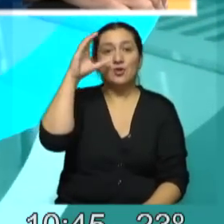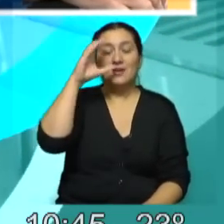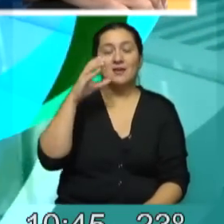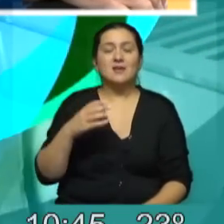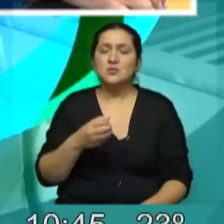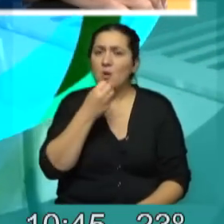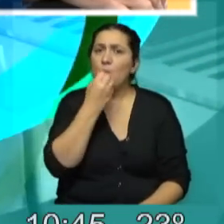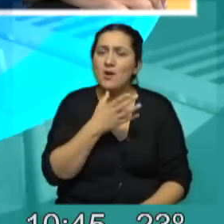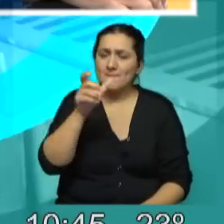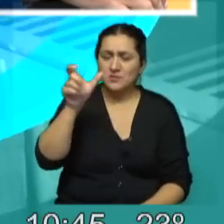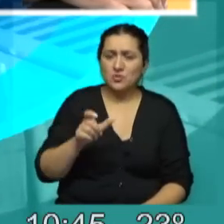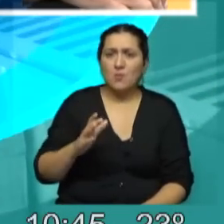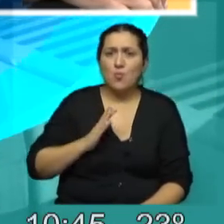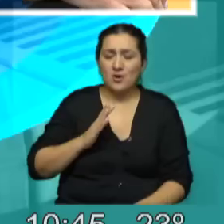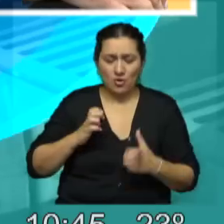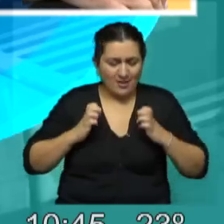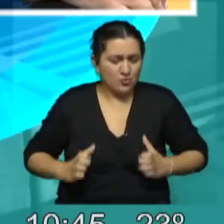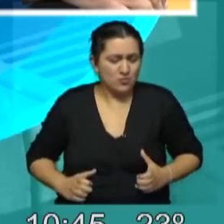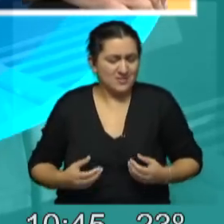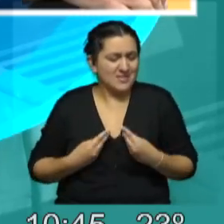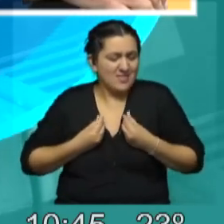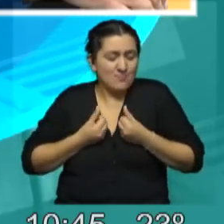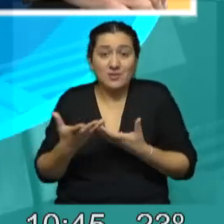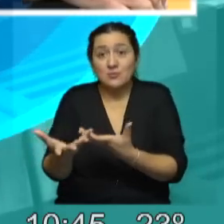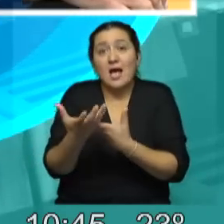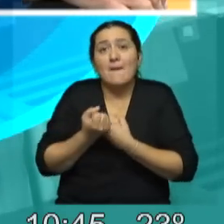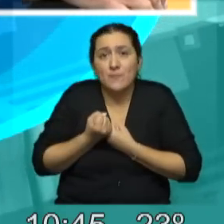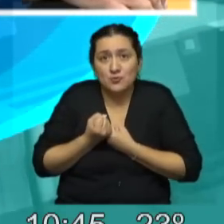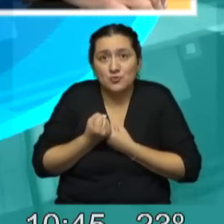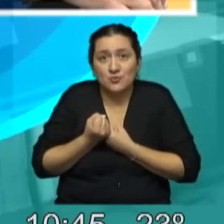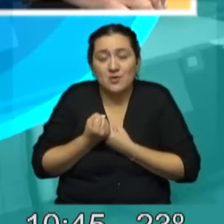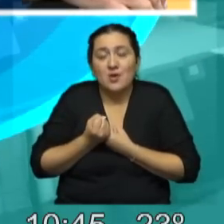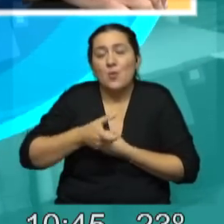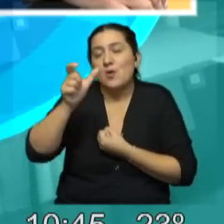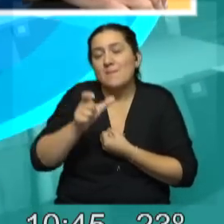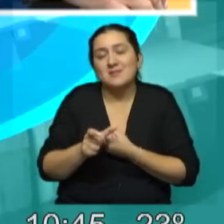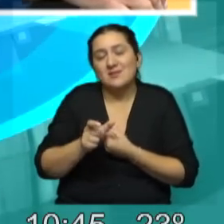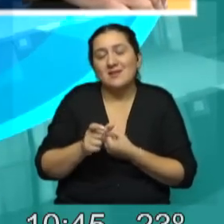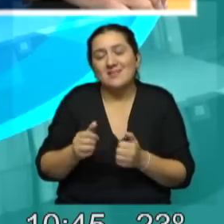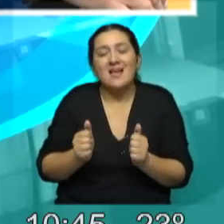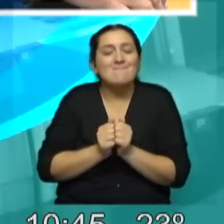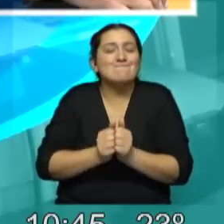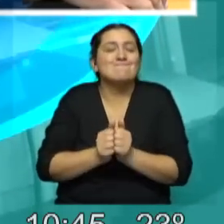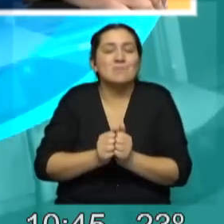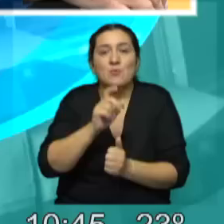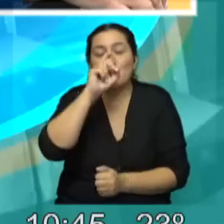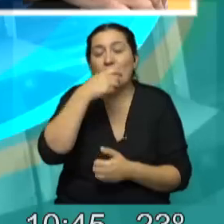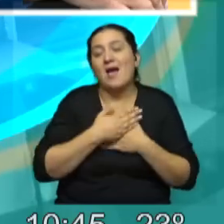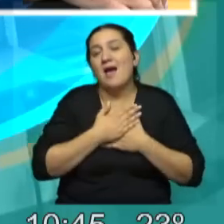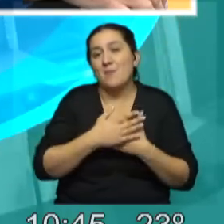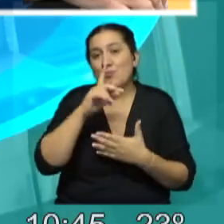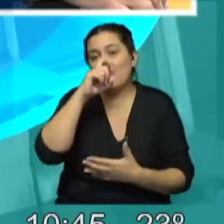mujer que solo con su actitud nos hace sentir que tenemos respaldo y una persona que está con Montevideo amo Montevideo